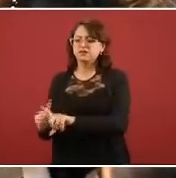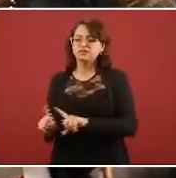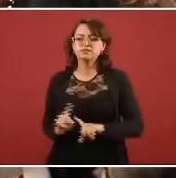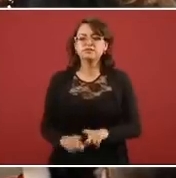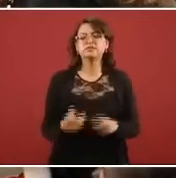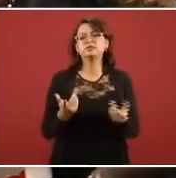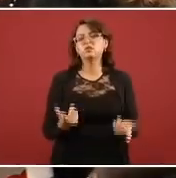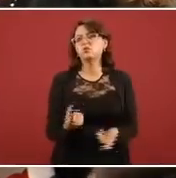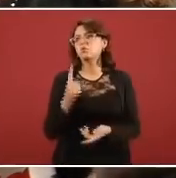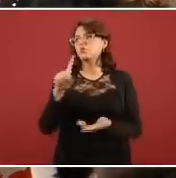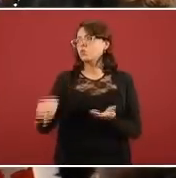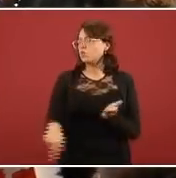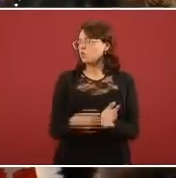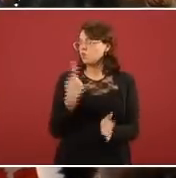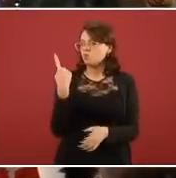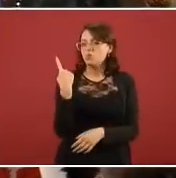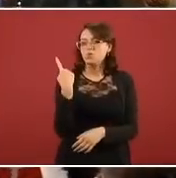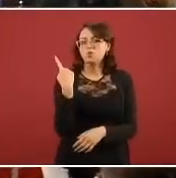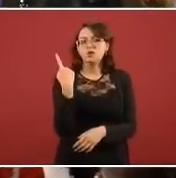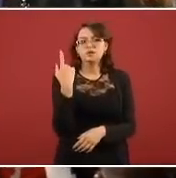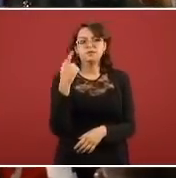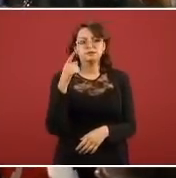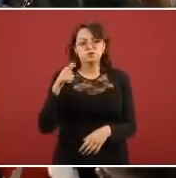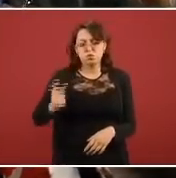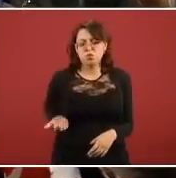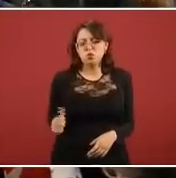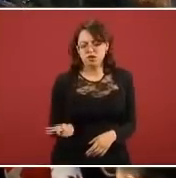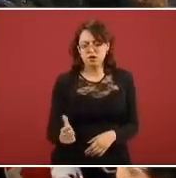Una vez en Guanajuato